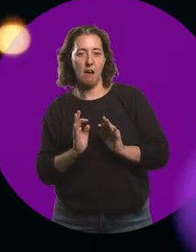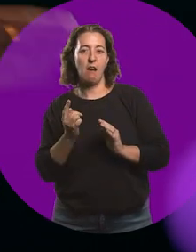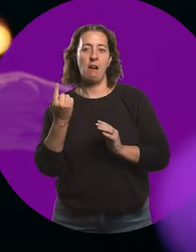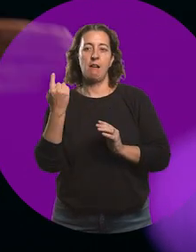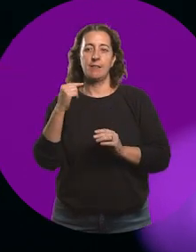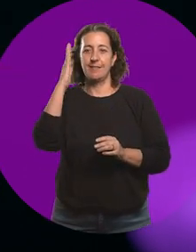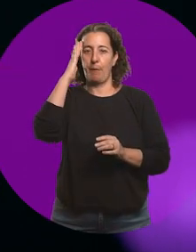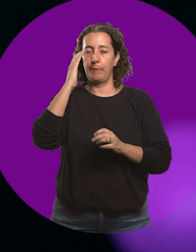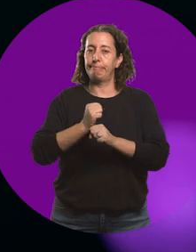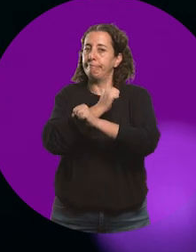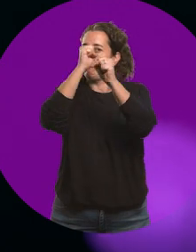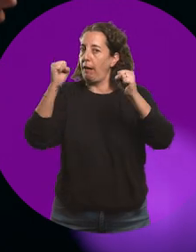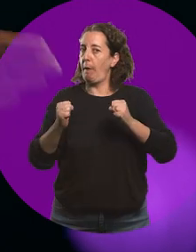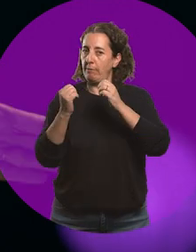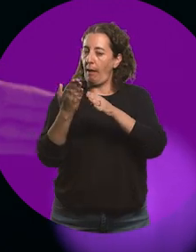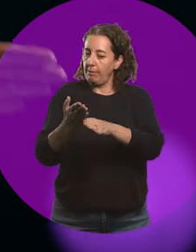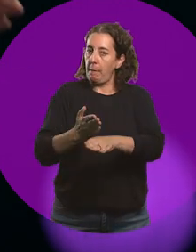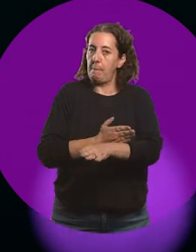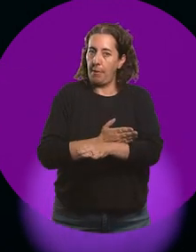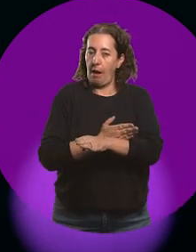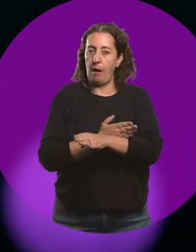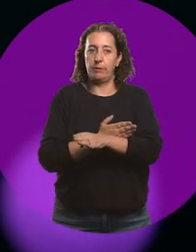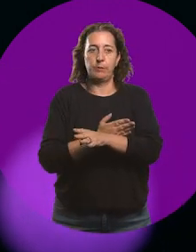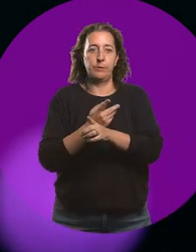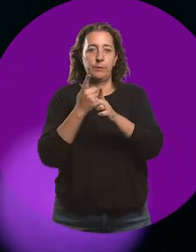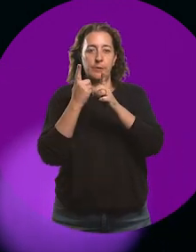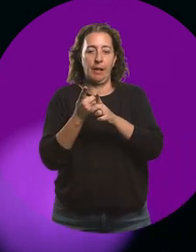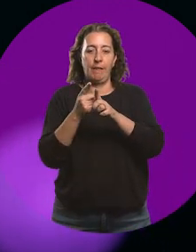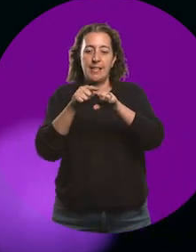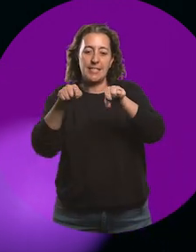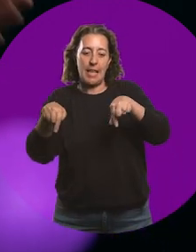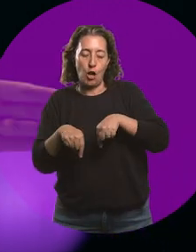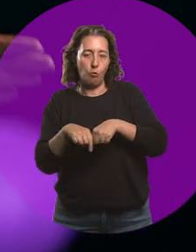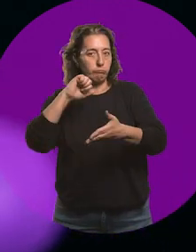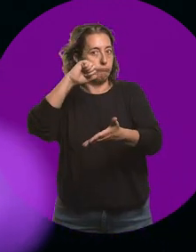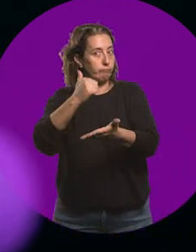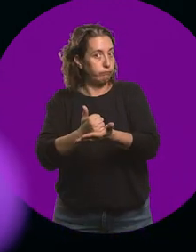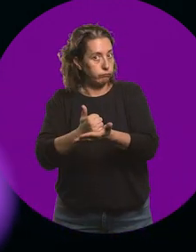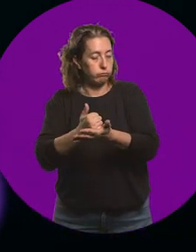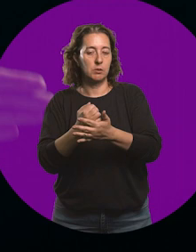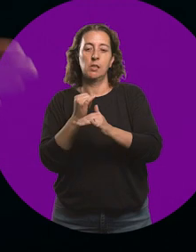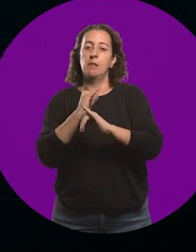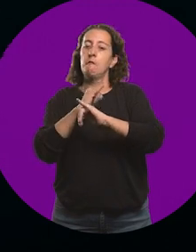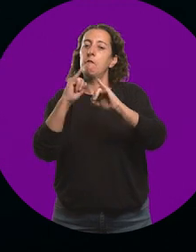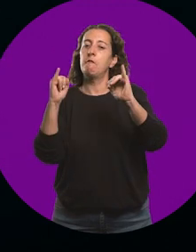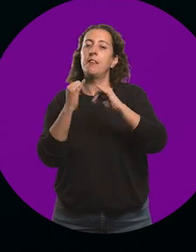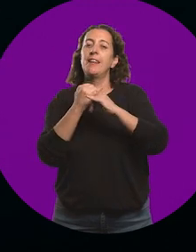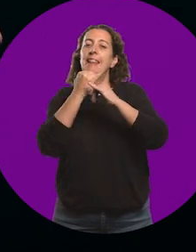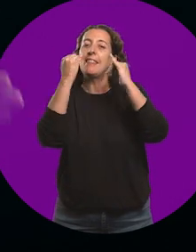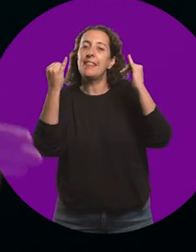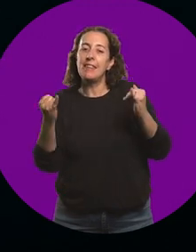que te tenés que levantar temprano, tenés que estar en el salón a cierta hora, terminás el día, qué haces después,